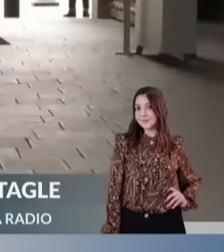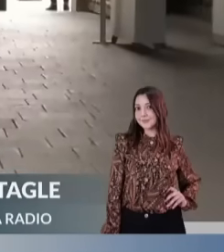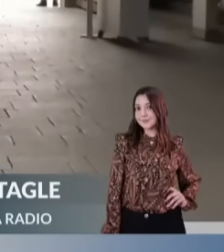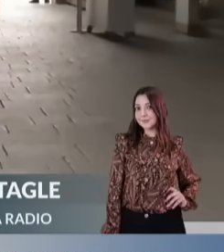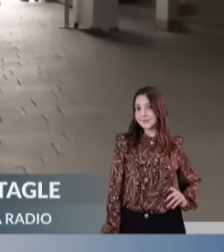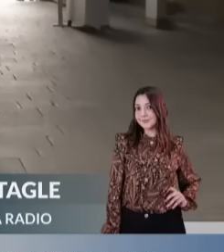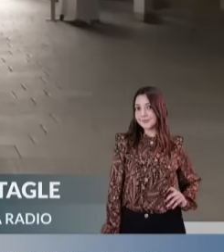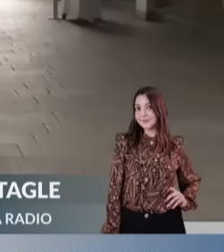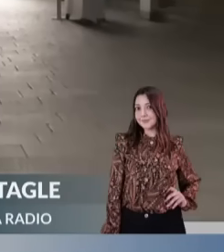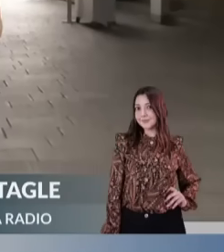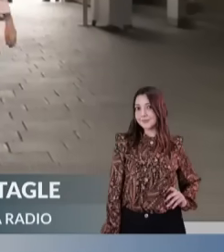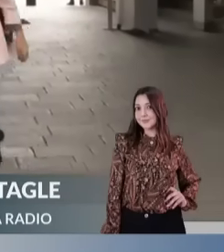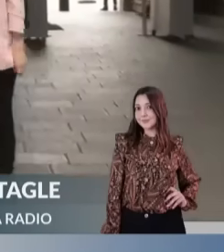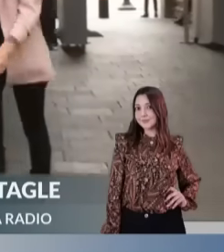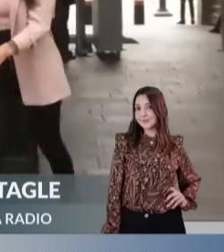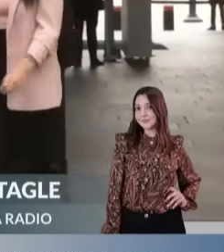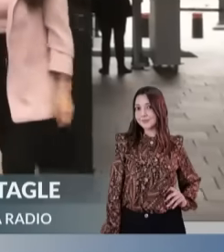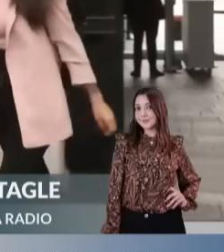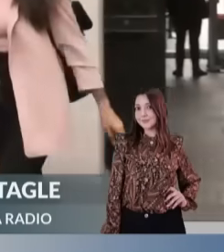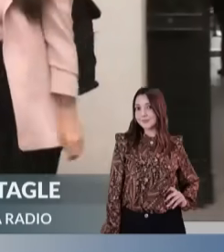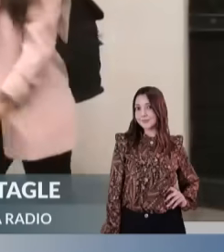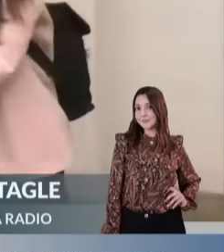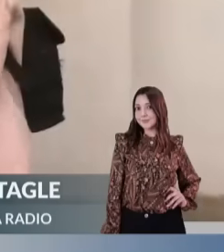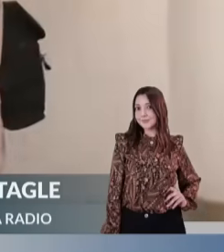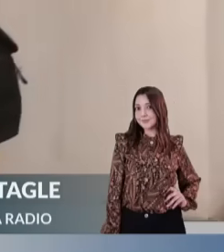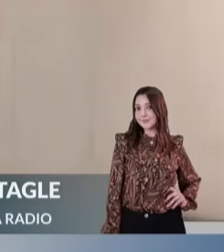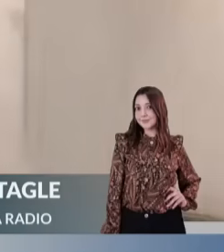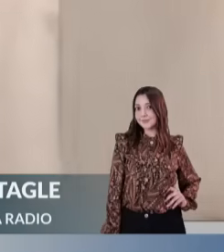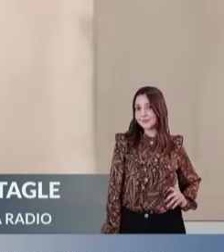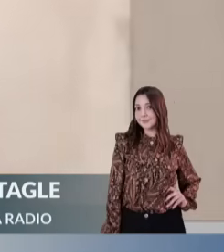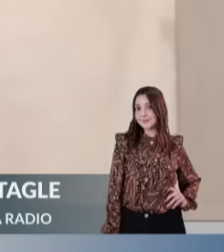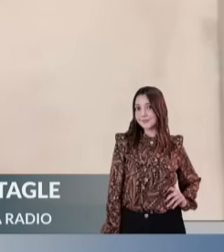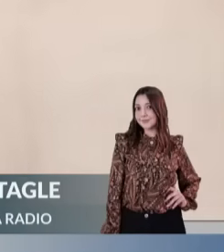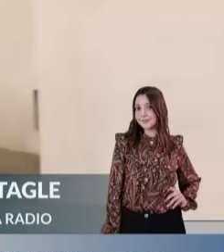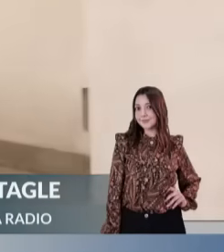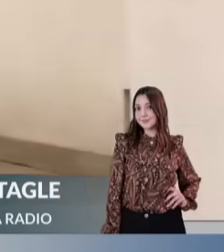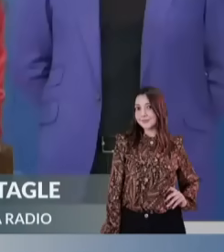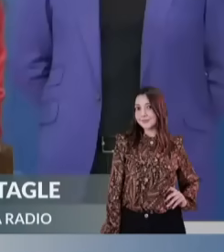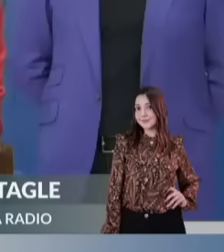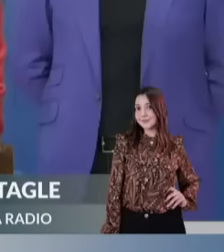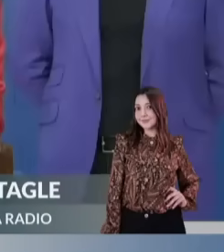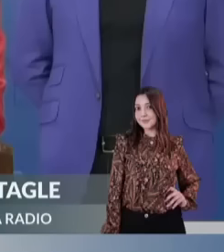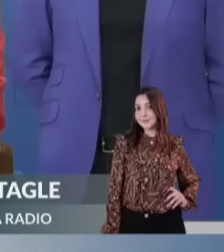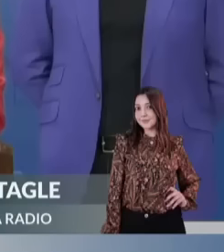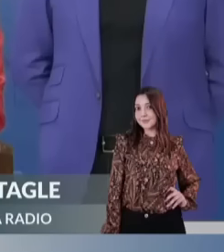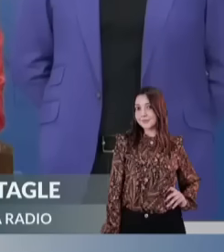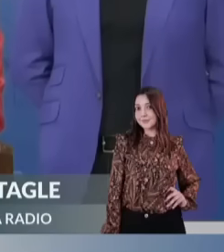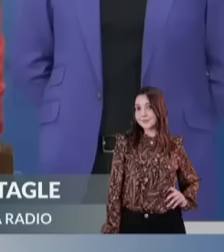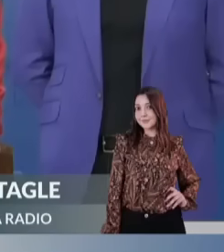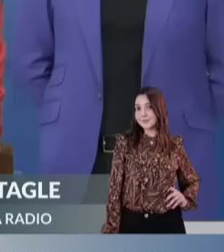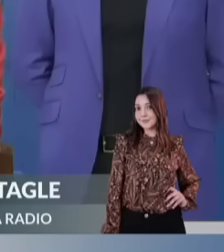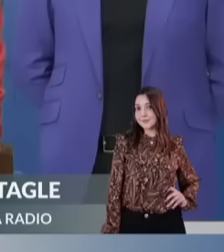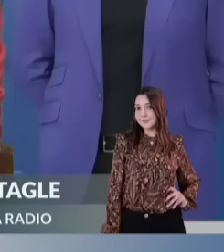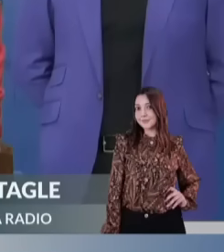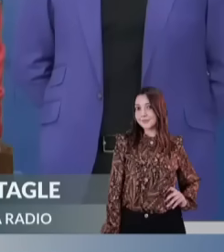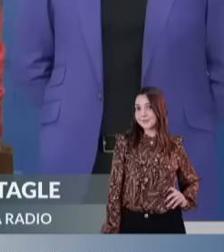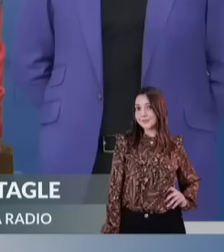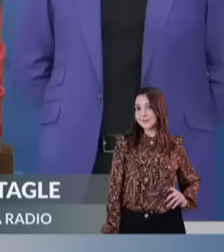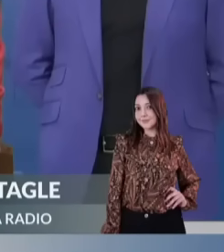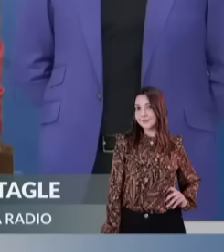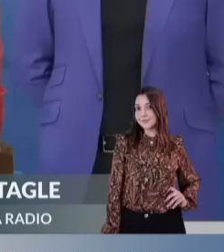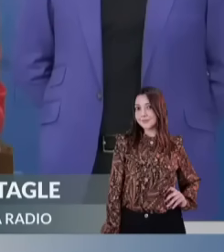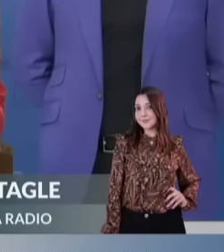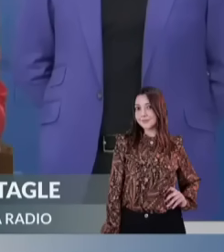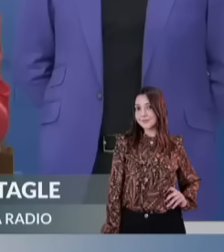distinta son actos de corrupción. Entonces, son cosas absolutamente distintas. Yo quiero recordar que en el caso de Democracia Viva lo supieron con